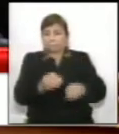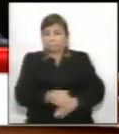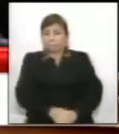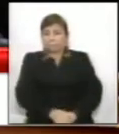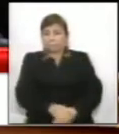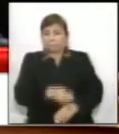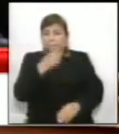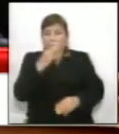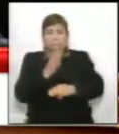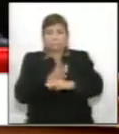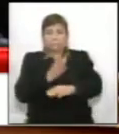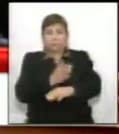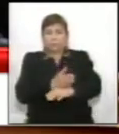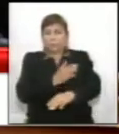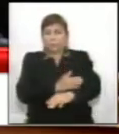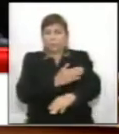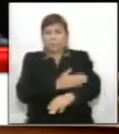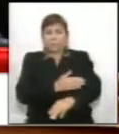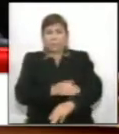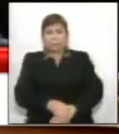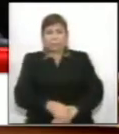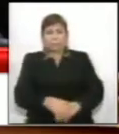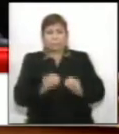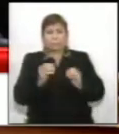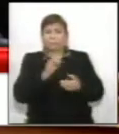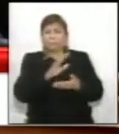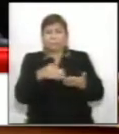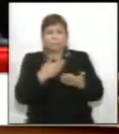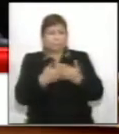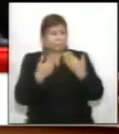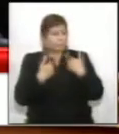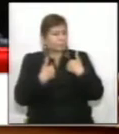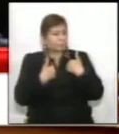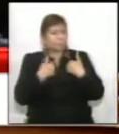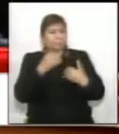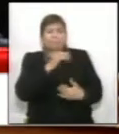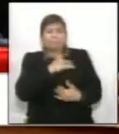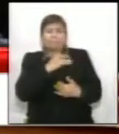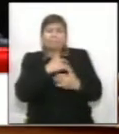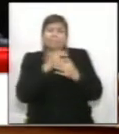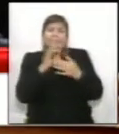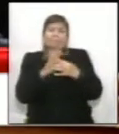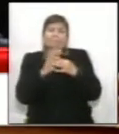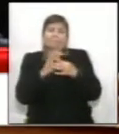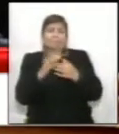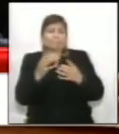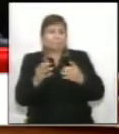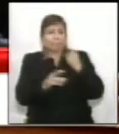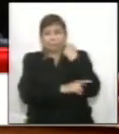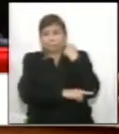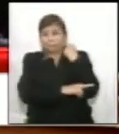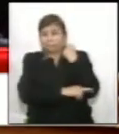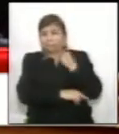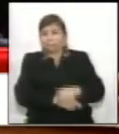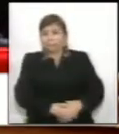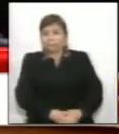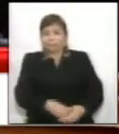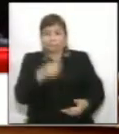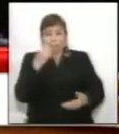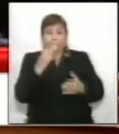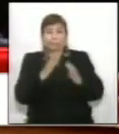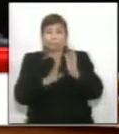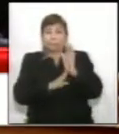y desarrollado. Queremos que todos tengamos un sentimiento de unidad nacional para